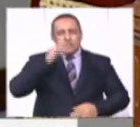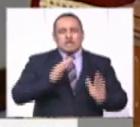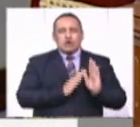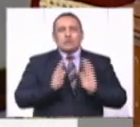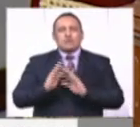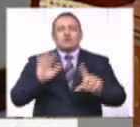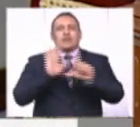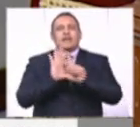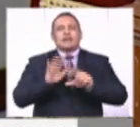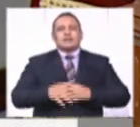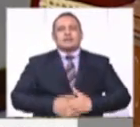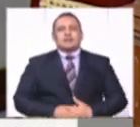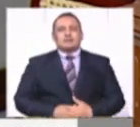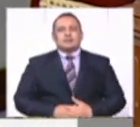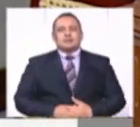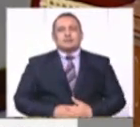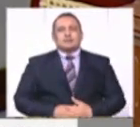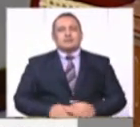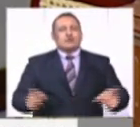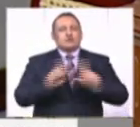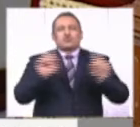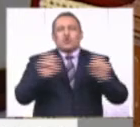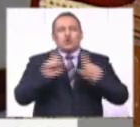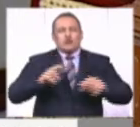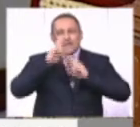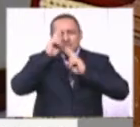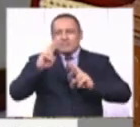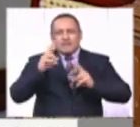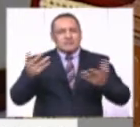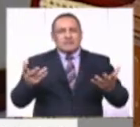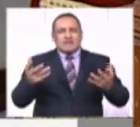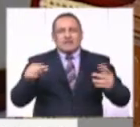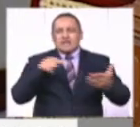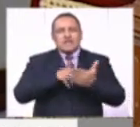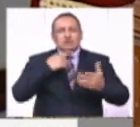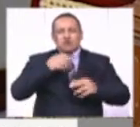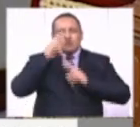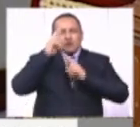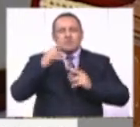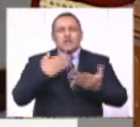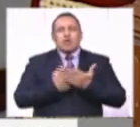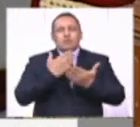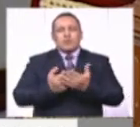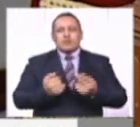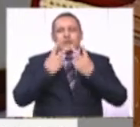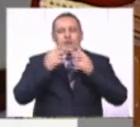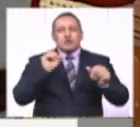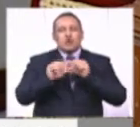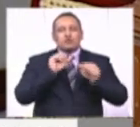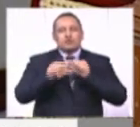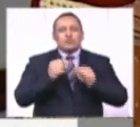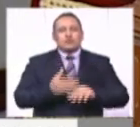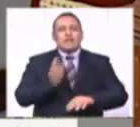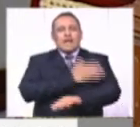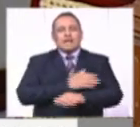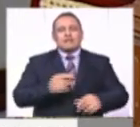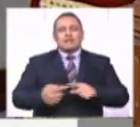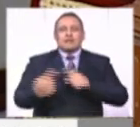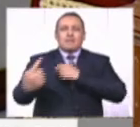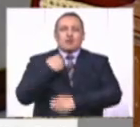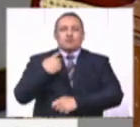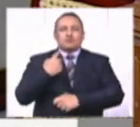ordenamiento jurídico no respeta lo establecido en los artículos por los cuales me